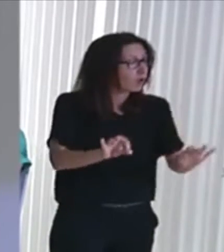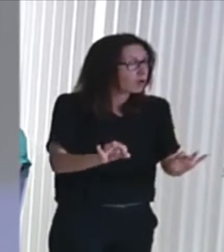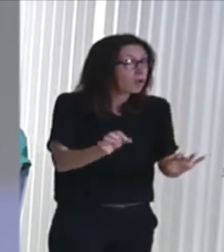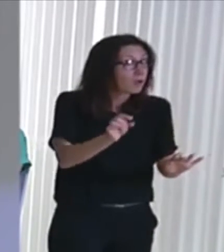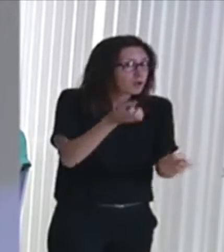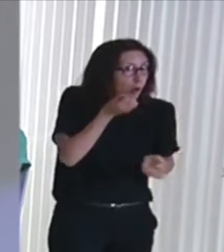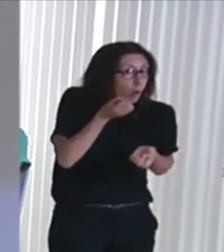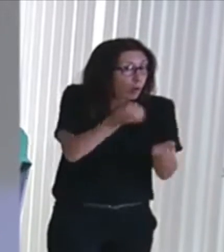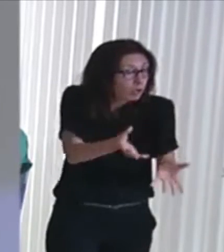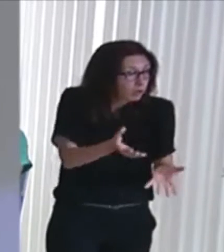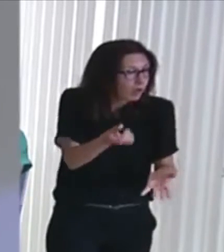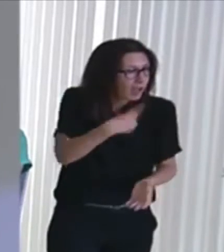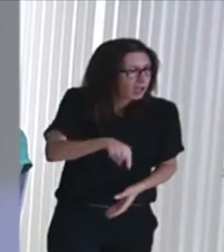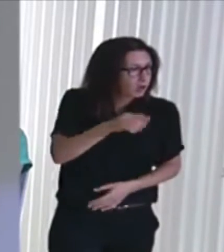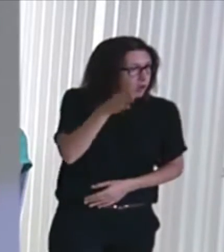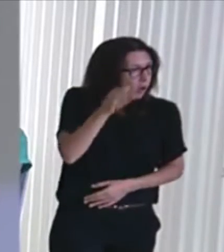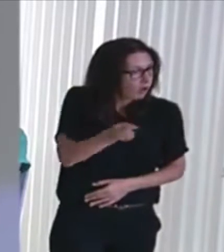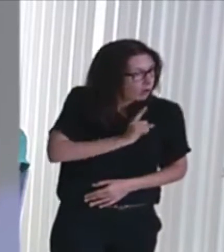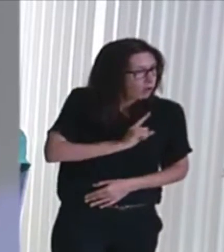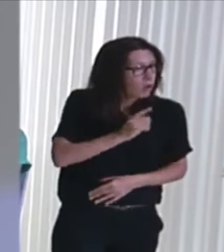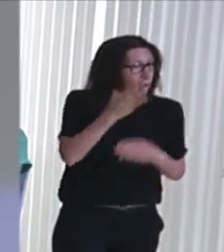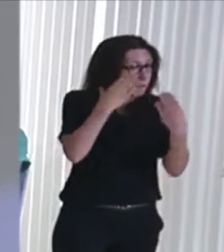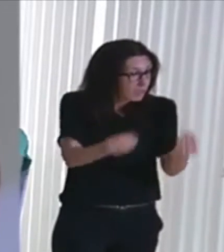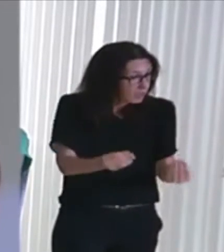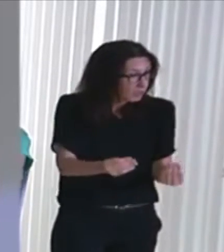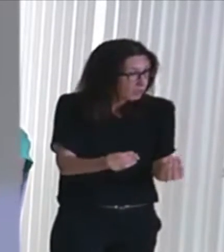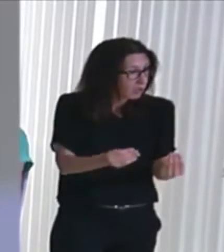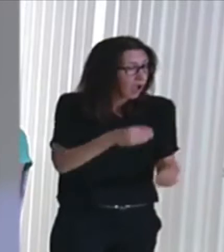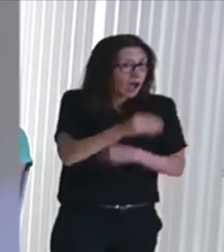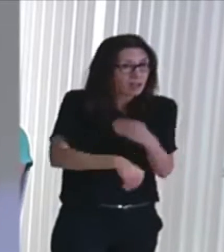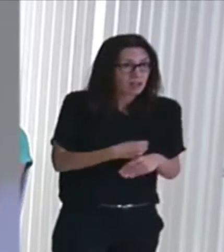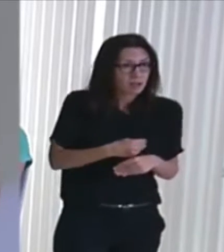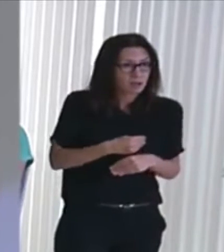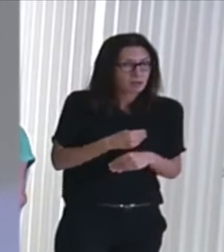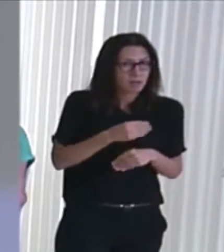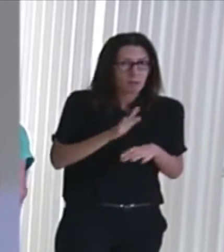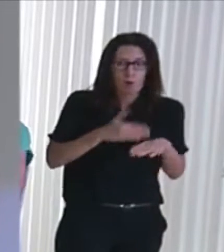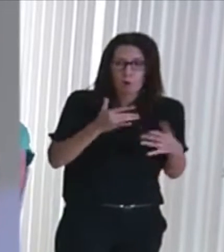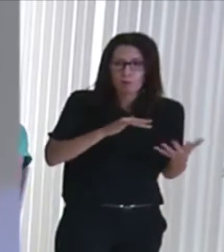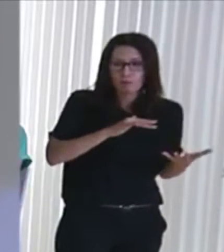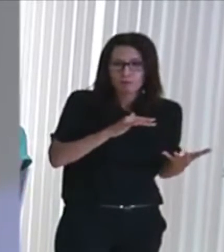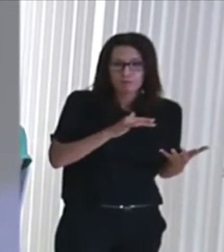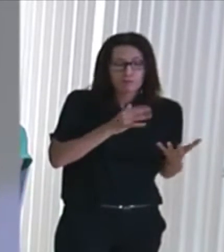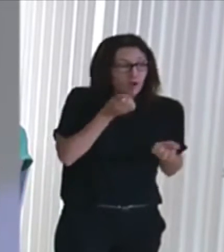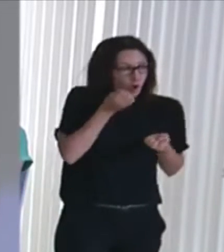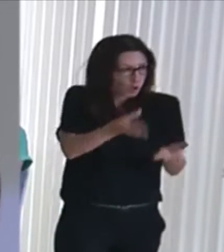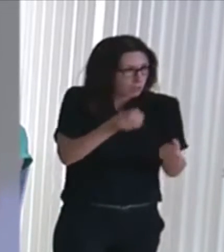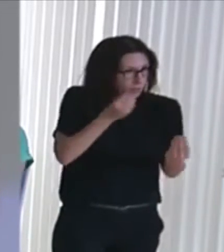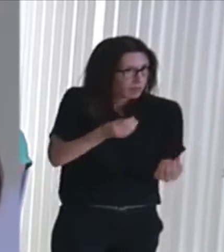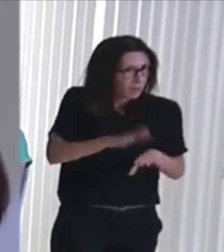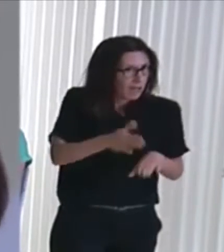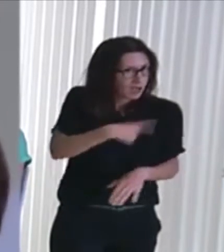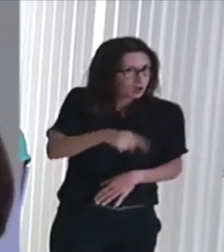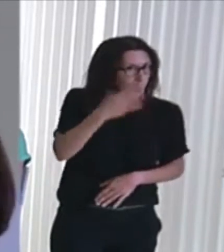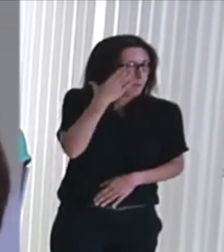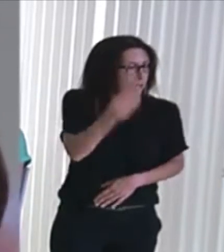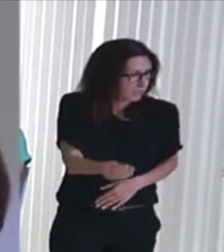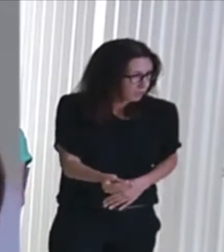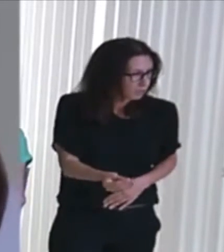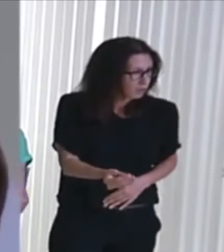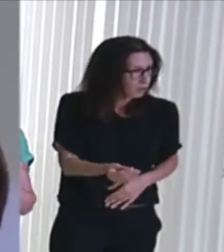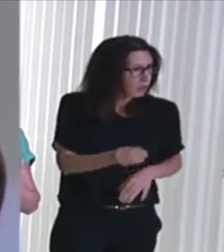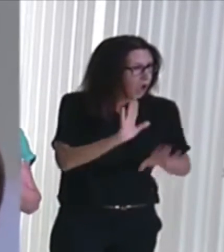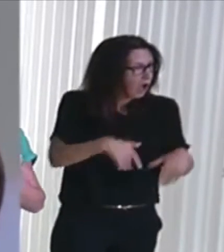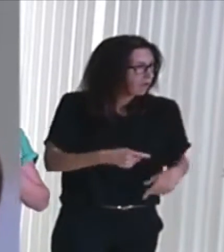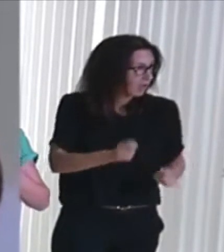cuando eres capaz de transmitirles la problemática que tienes y hacer un paralelismo y extrapolar eso a tu... ¿no? Y sacarlo y decir, bueno... Es gente, pues al final